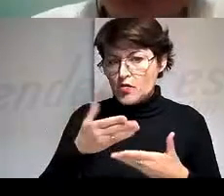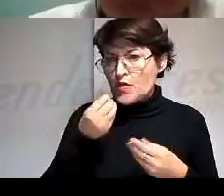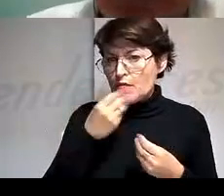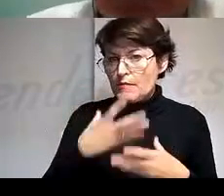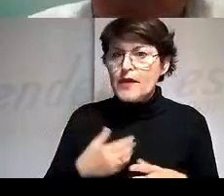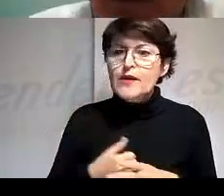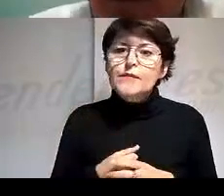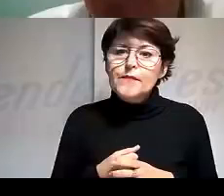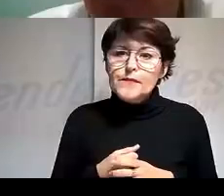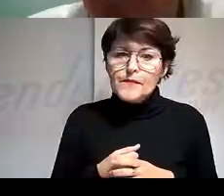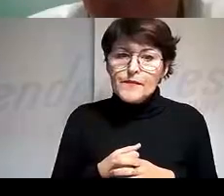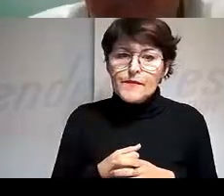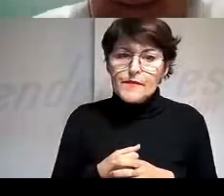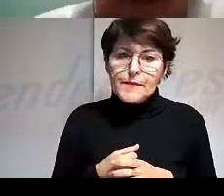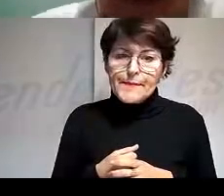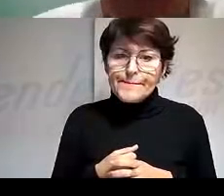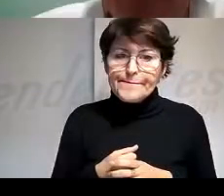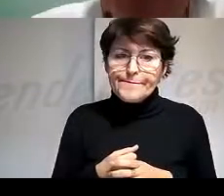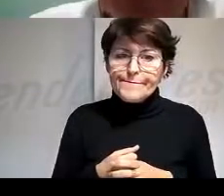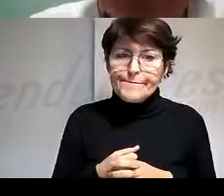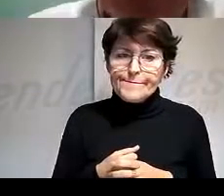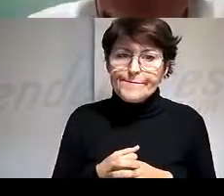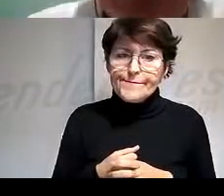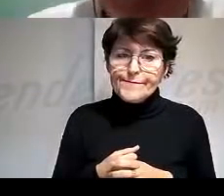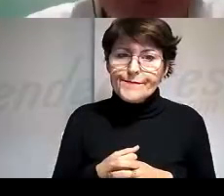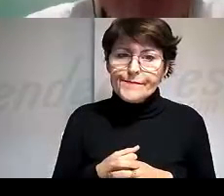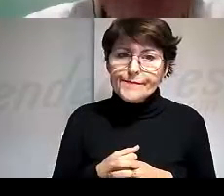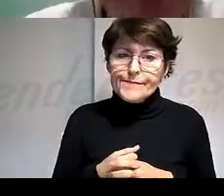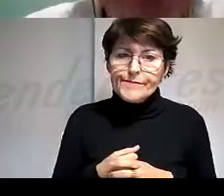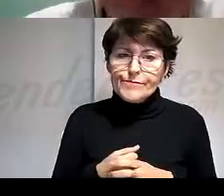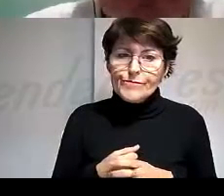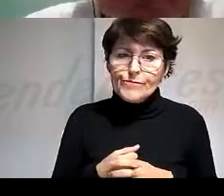cofactor en la obtención de energía.